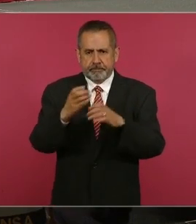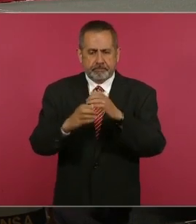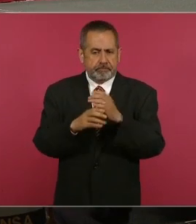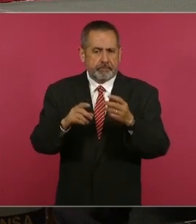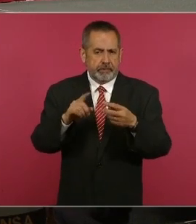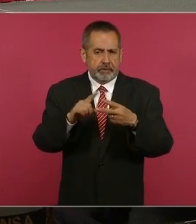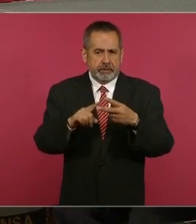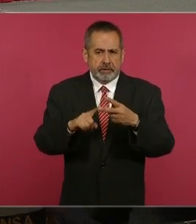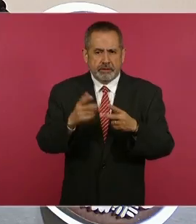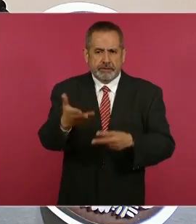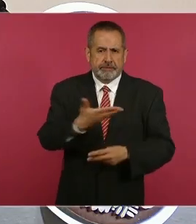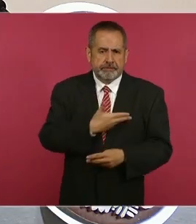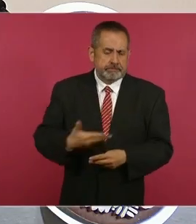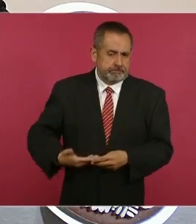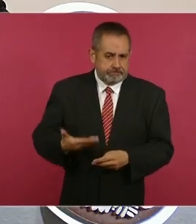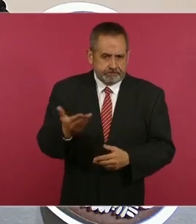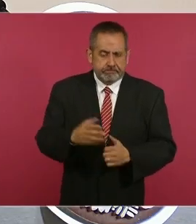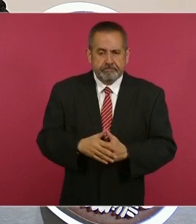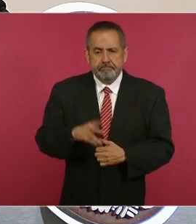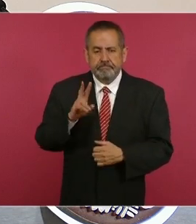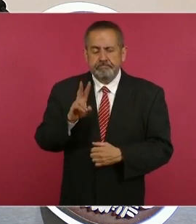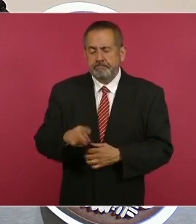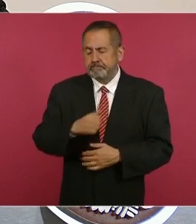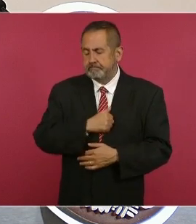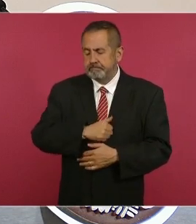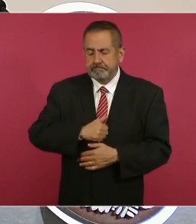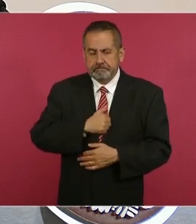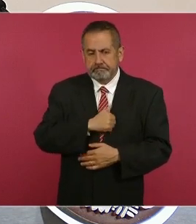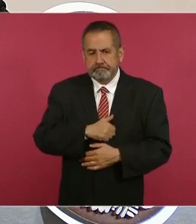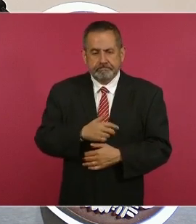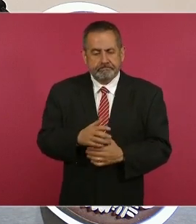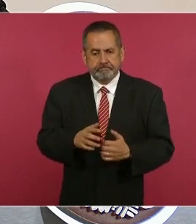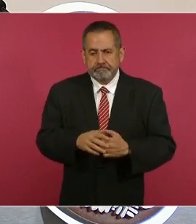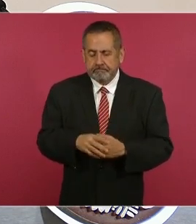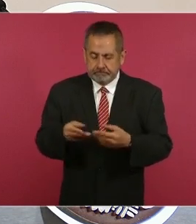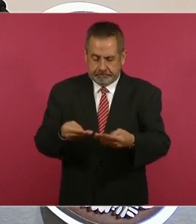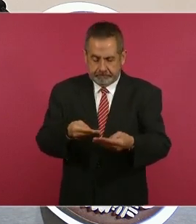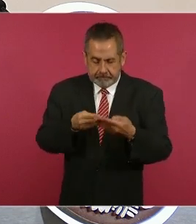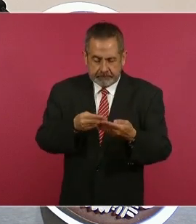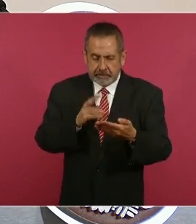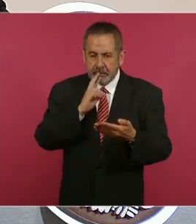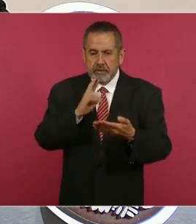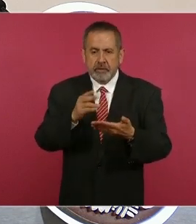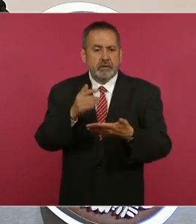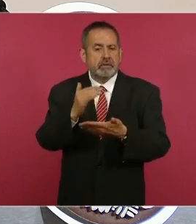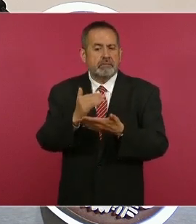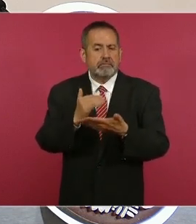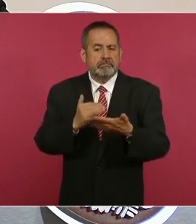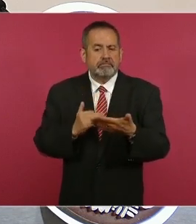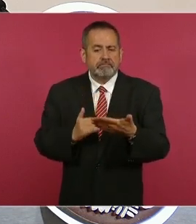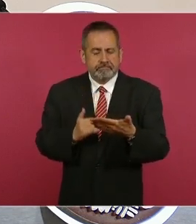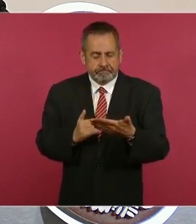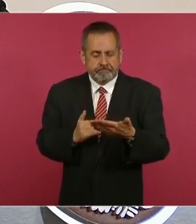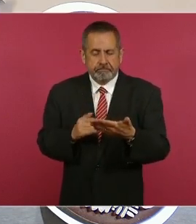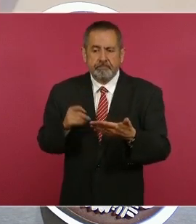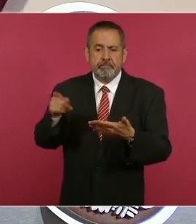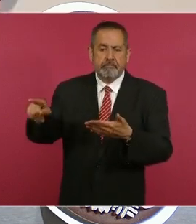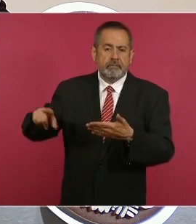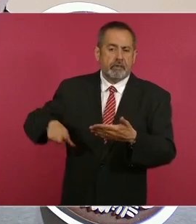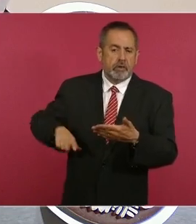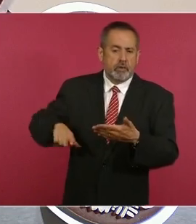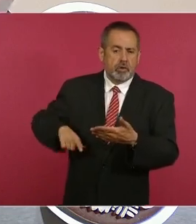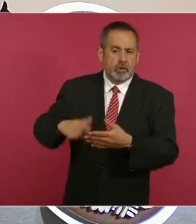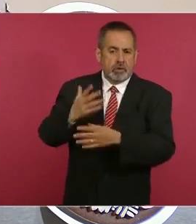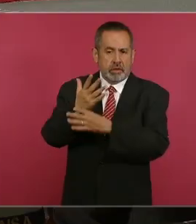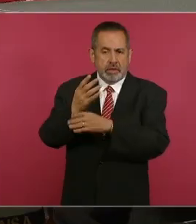cuestiones, presidente. Lamentablemente se recibió el reporte por parte del gobierno